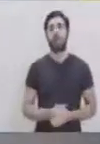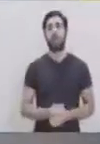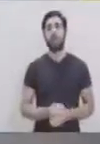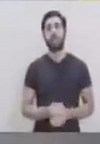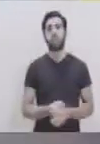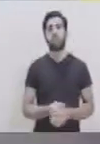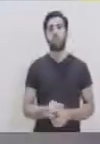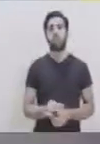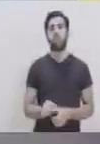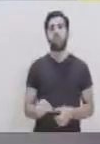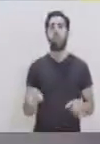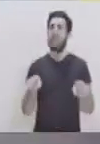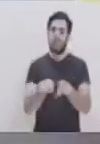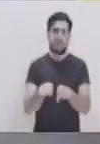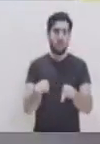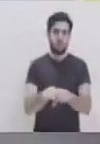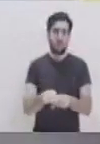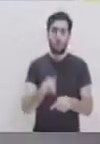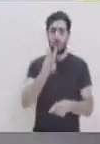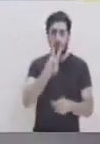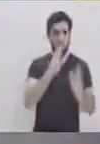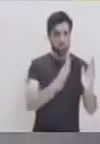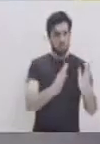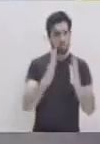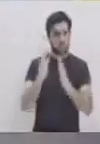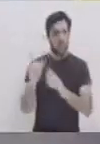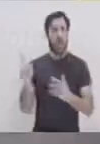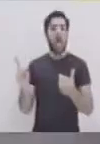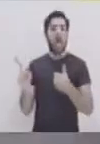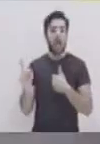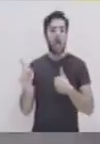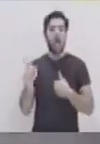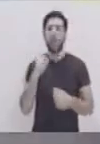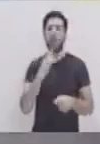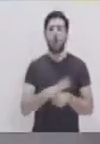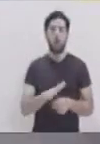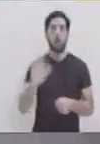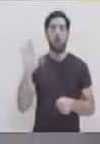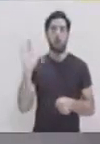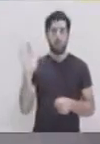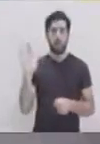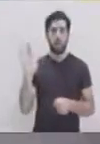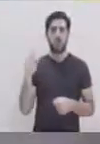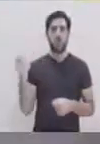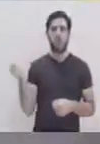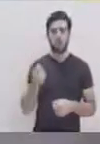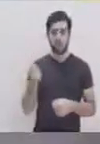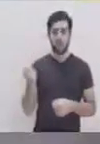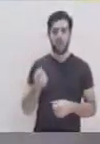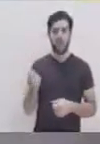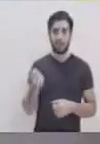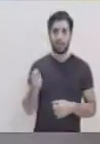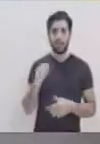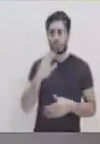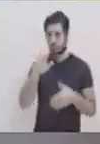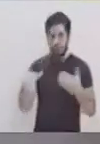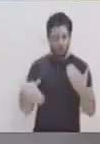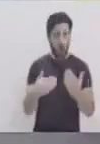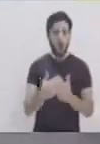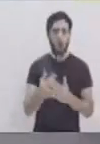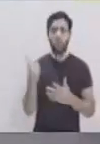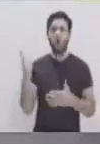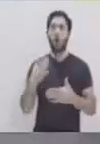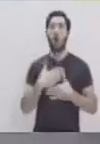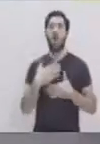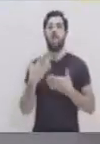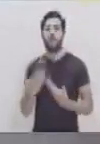es una amistad. Y de igual manera, pues, de las dos partes, ¿verdad? Que existe un compromiso de amistad, de todos